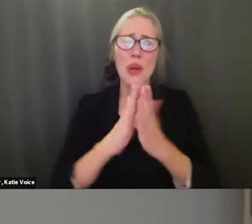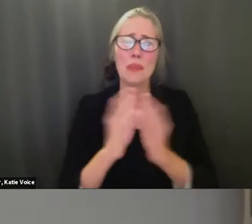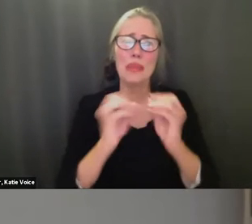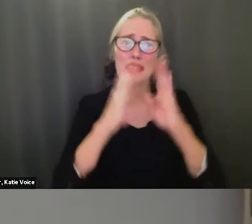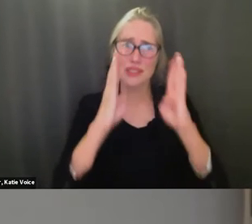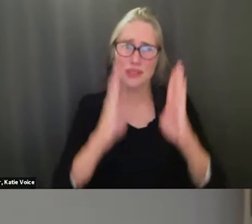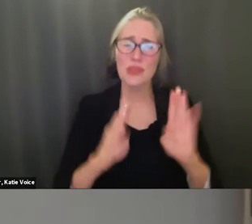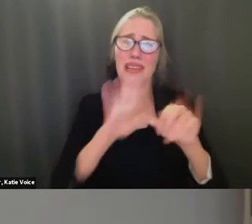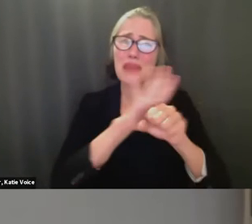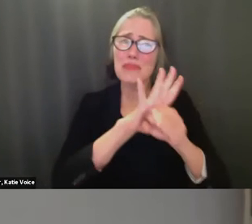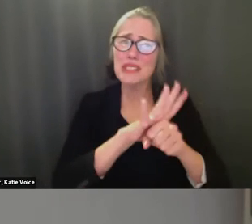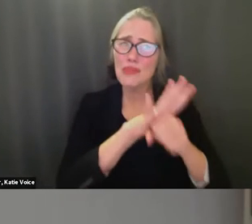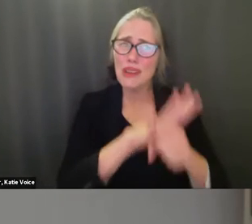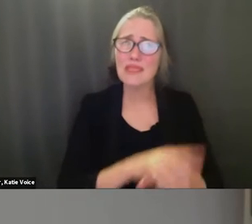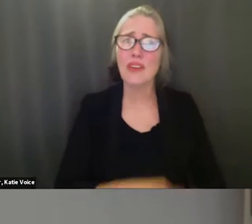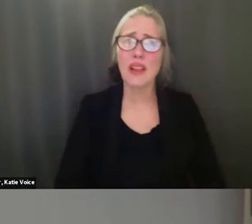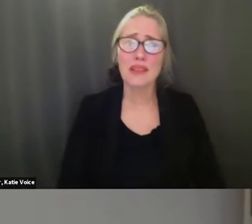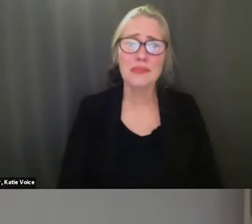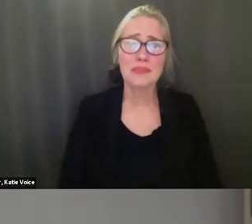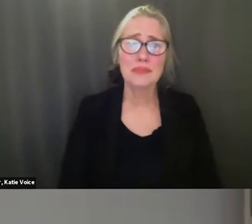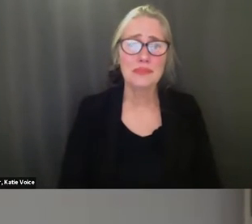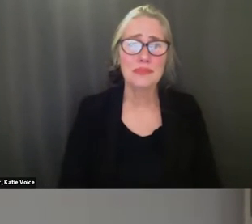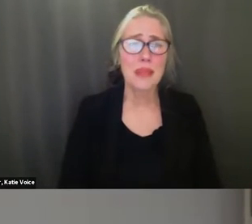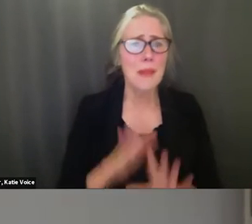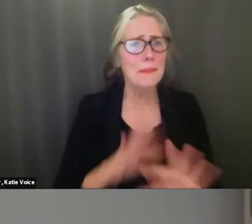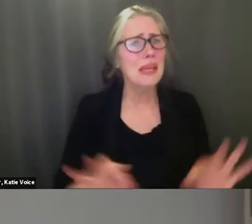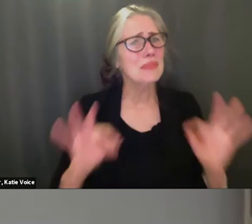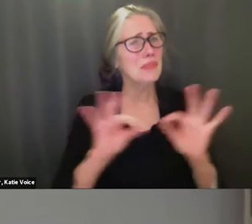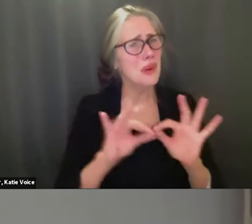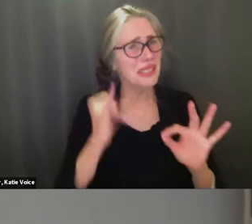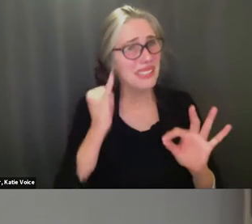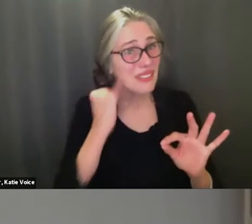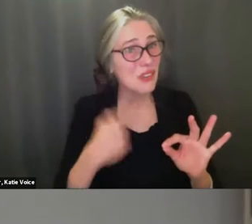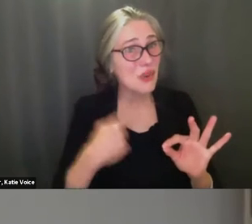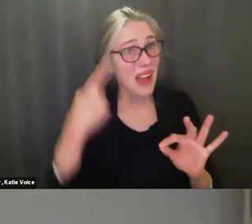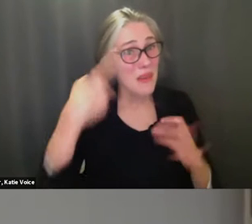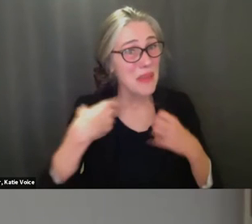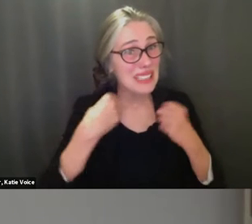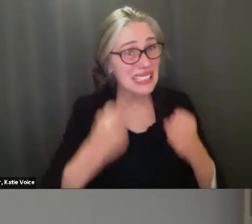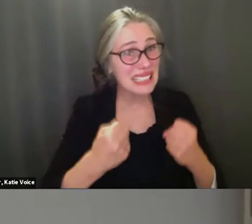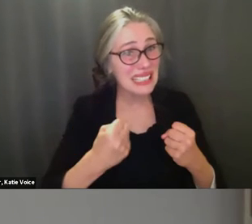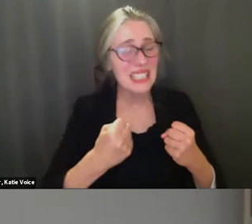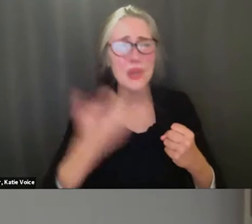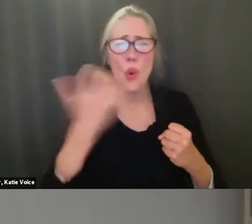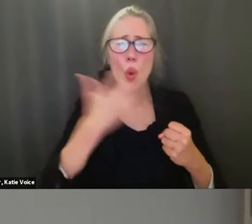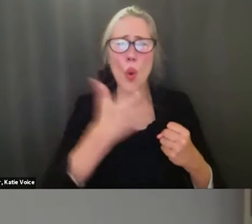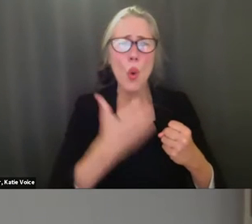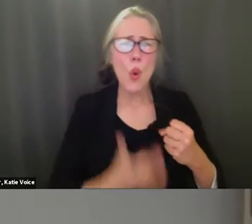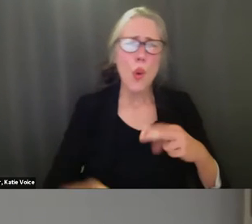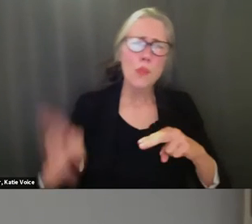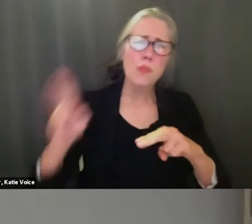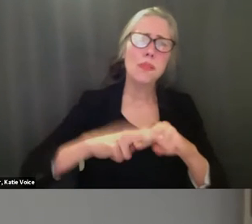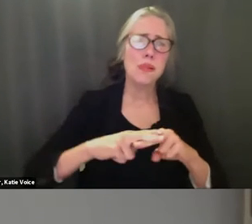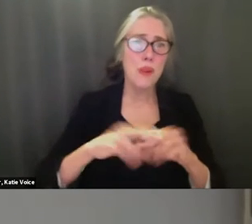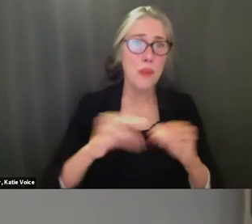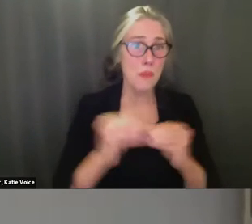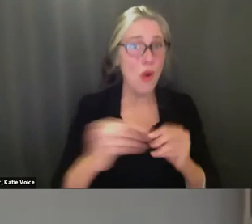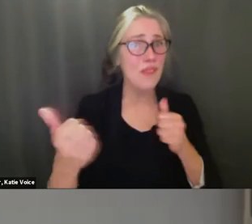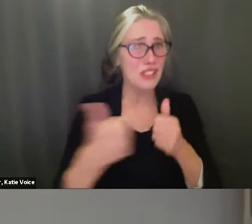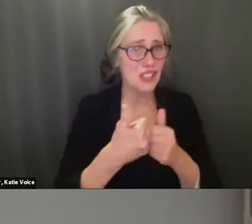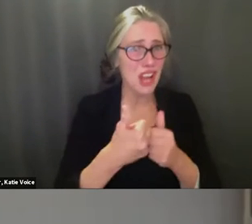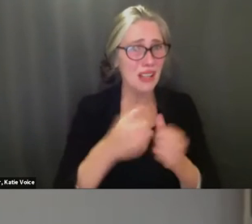pero imagínense tratar de maniobrar la escuela con otras responsabilidades a la vez que se siente la salud mental lo puede hacer más difícil. Creo